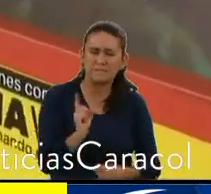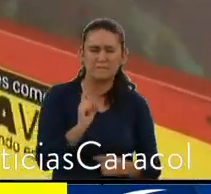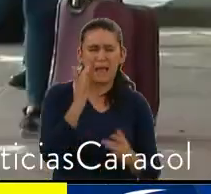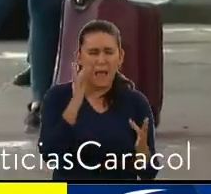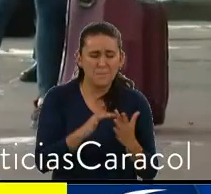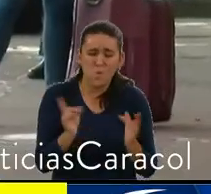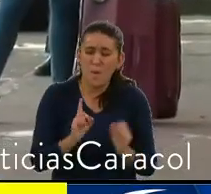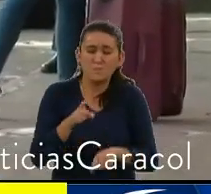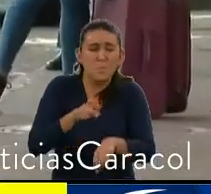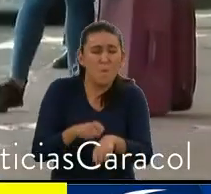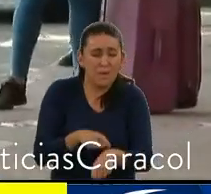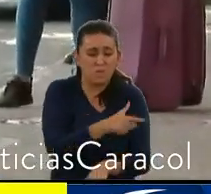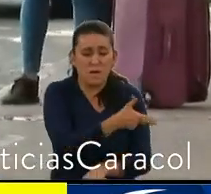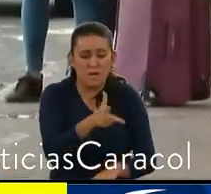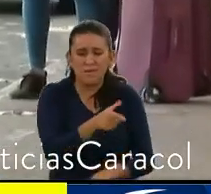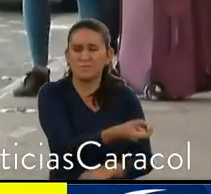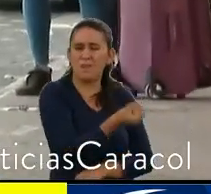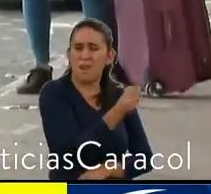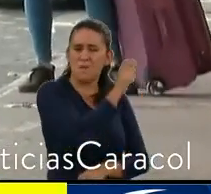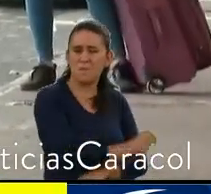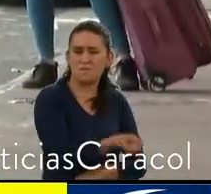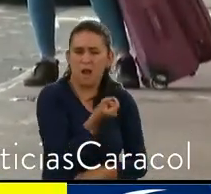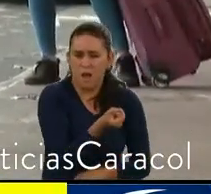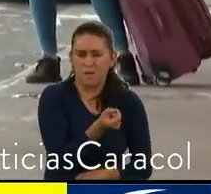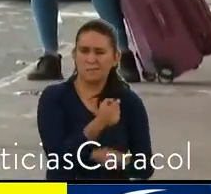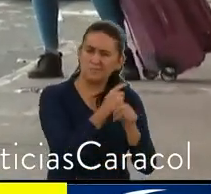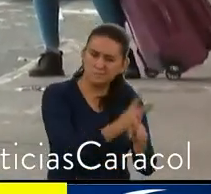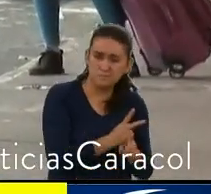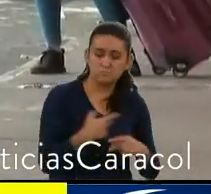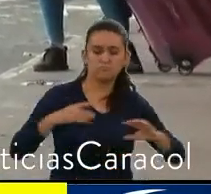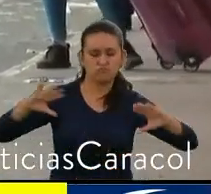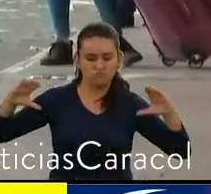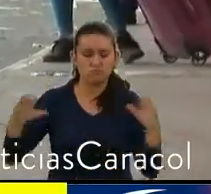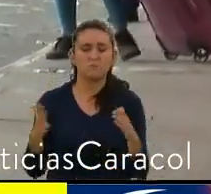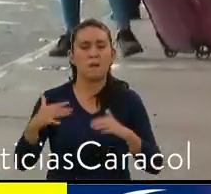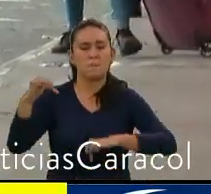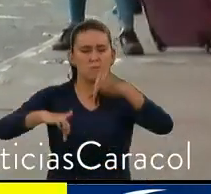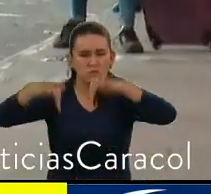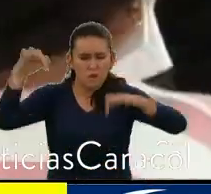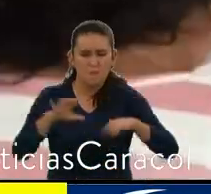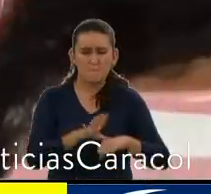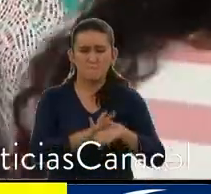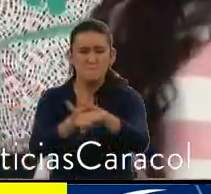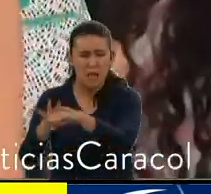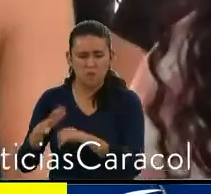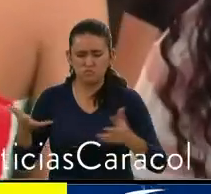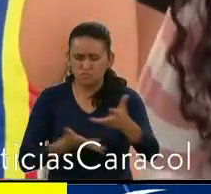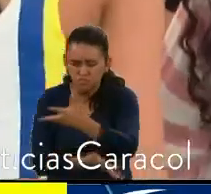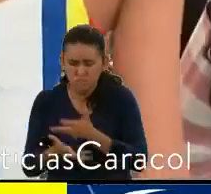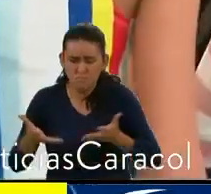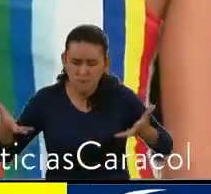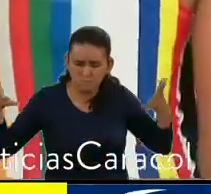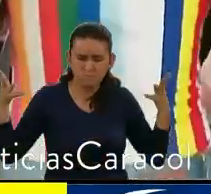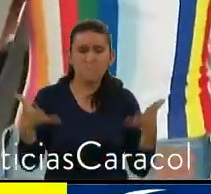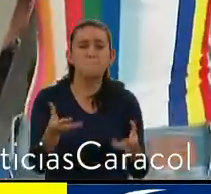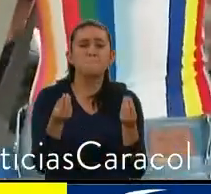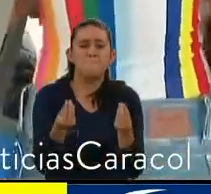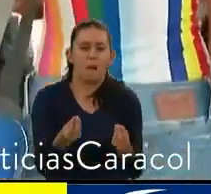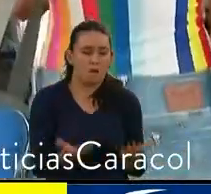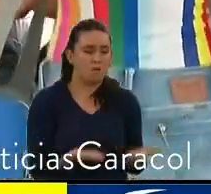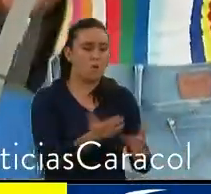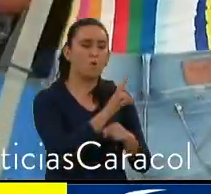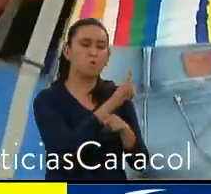es el momento para hacerlo. Nosotros estamos trabajando con todo el equipo de personal médico para garantizar que haya las camas de cuidados